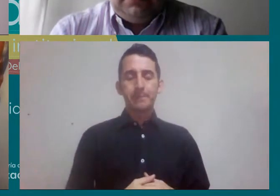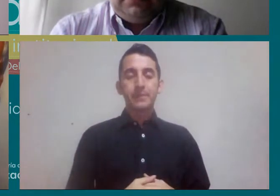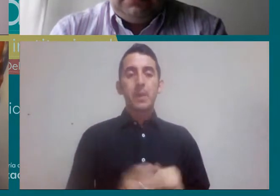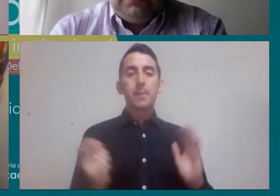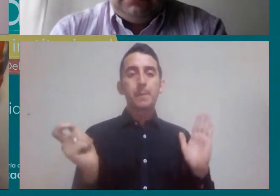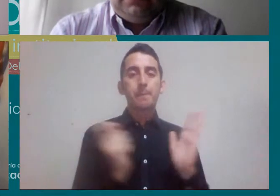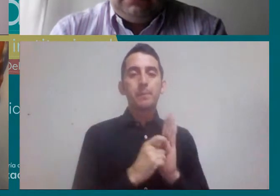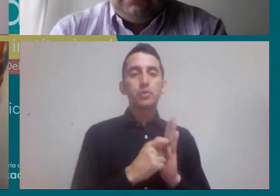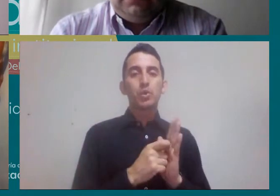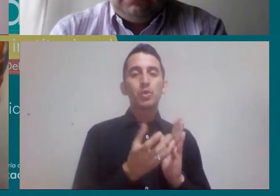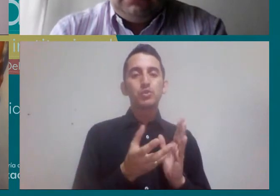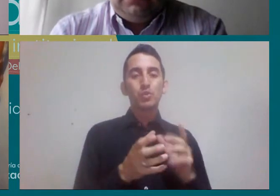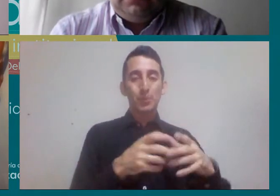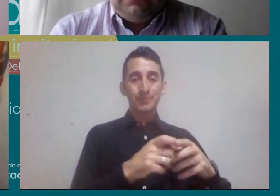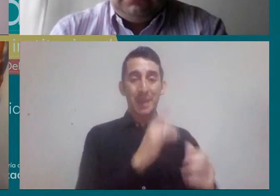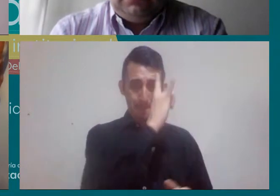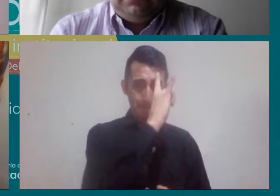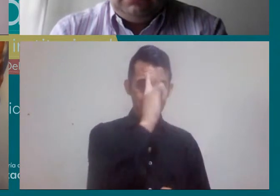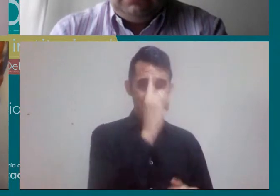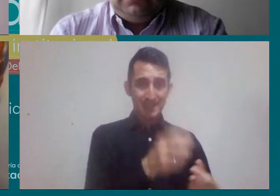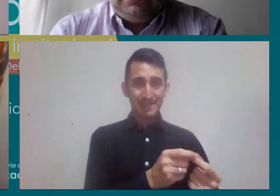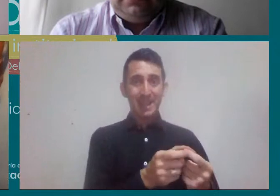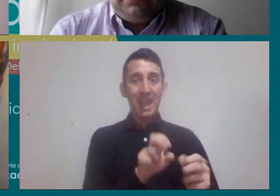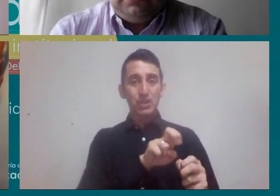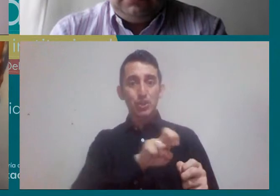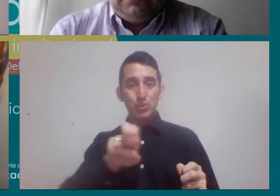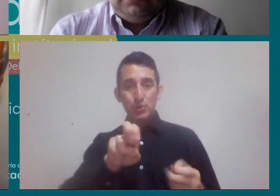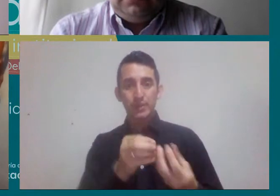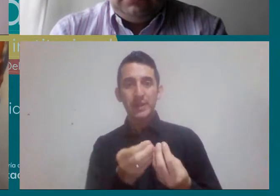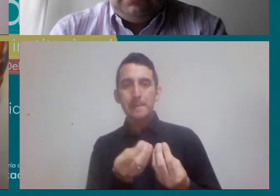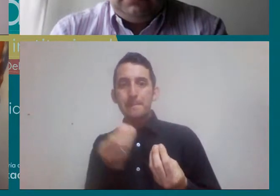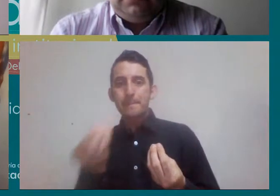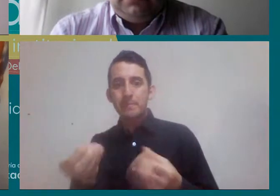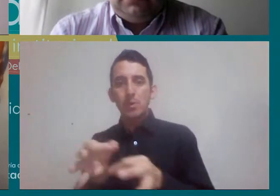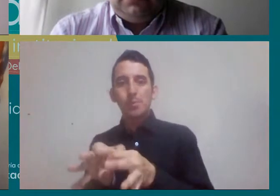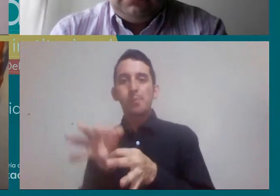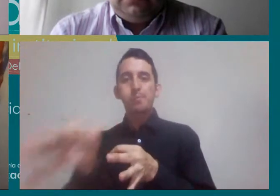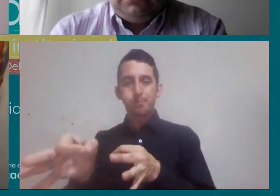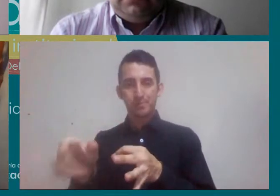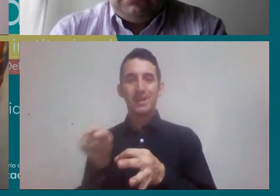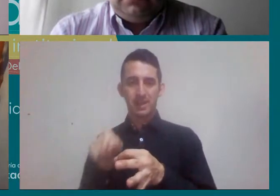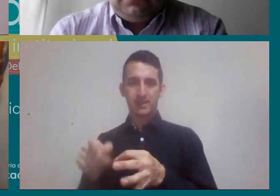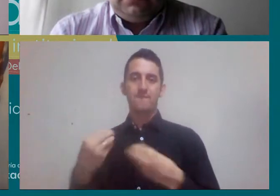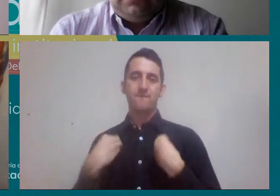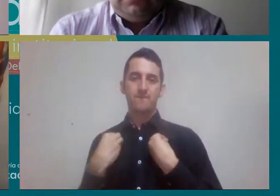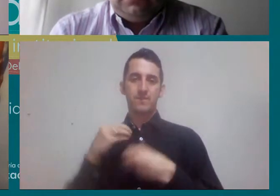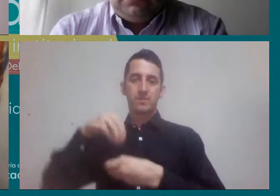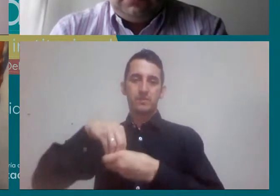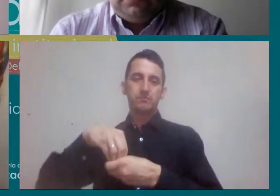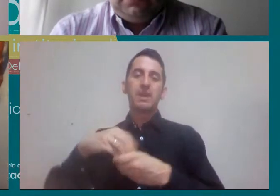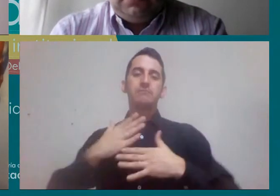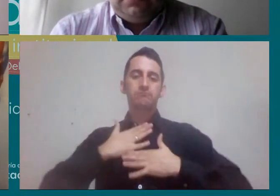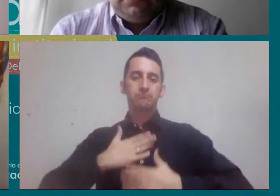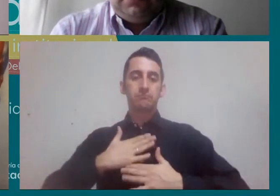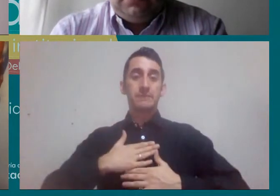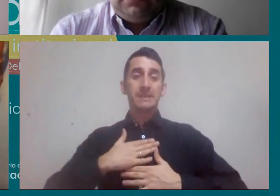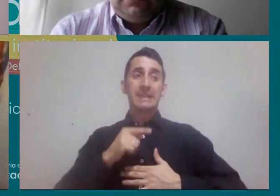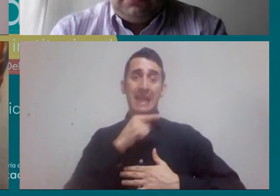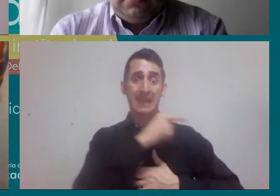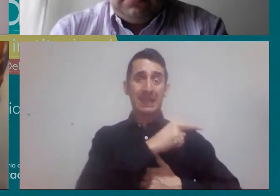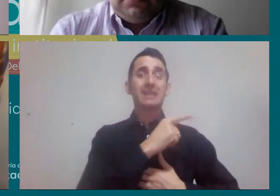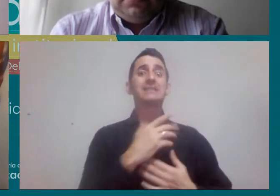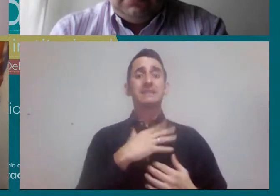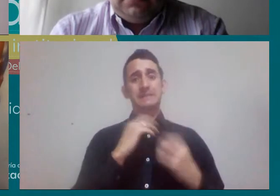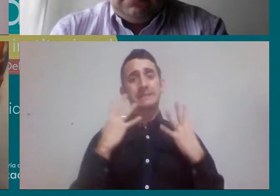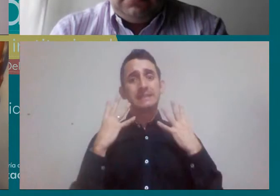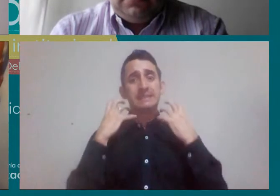vivo en un pueblecito un poco en la parte norte de Madrid y se ha notado porque ha sido muy estresante, pero